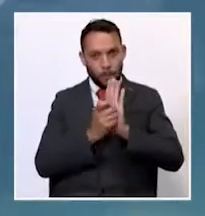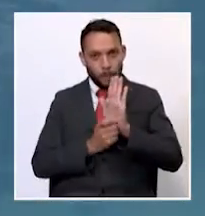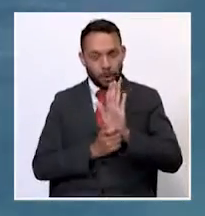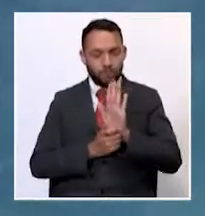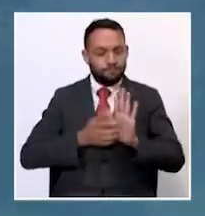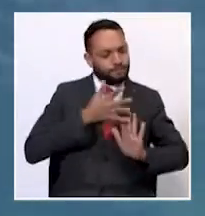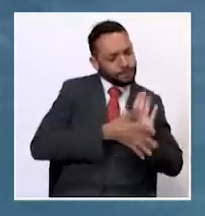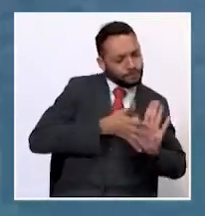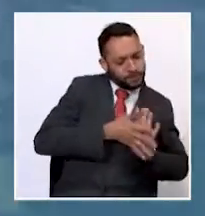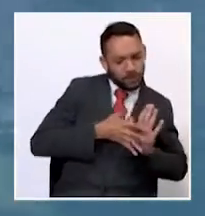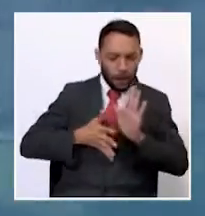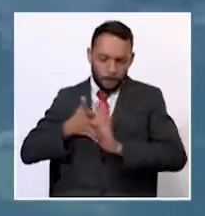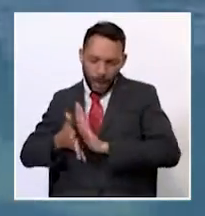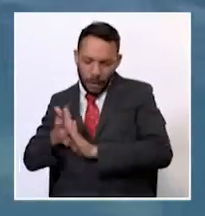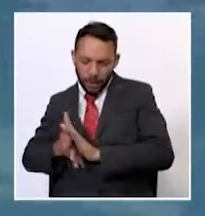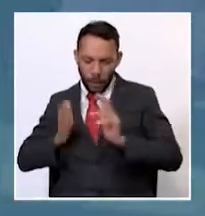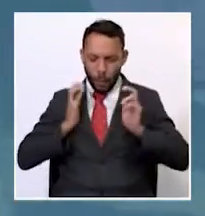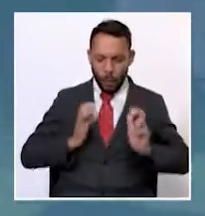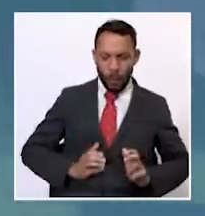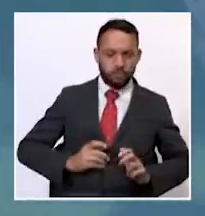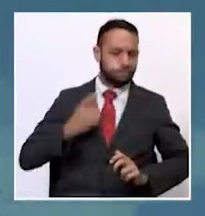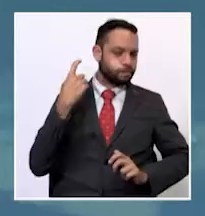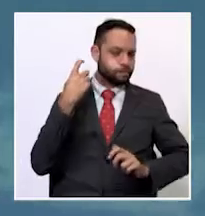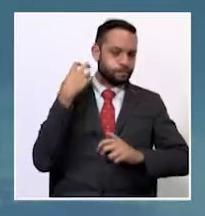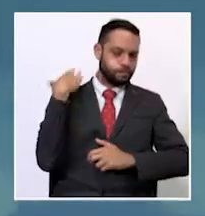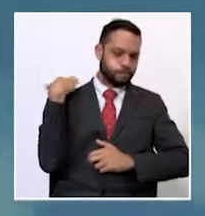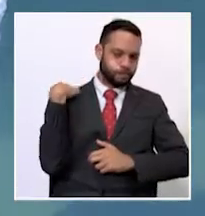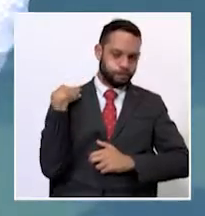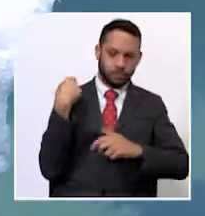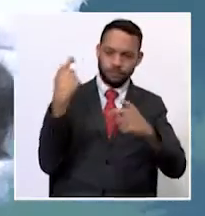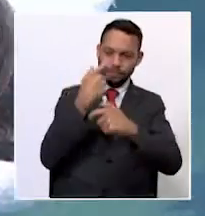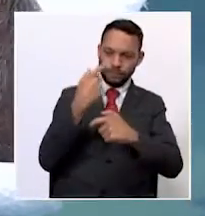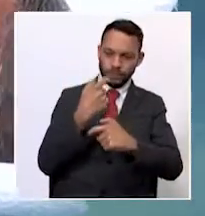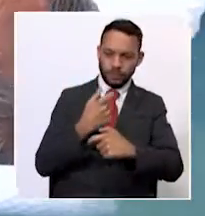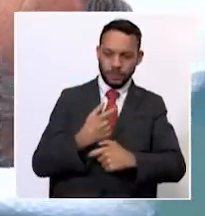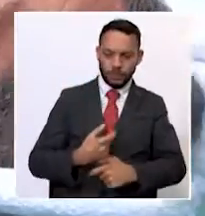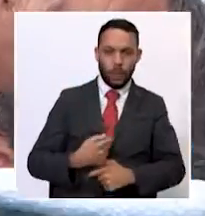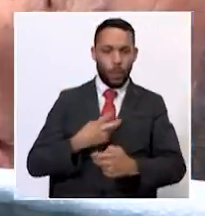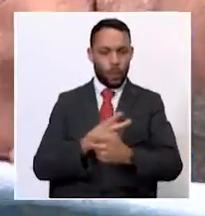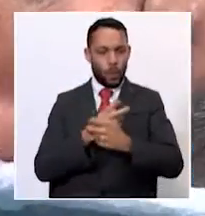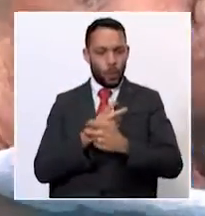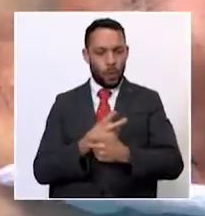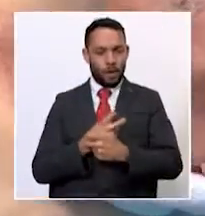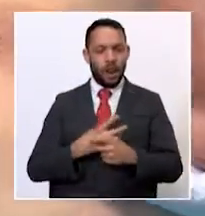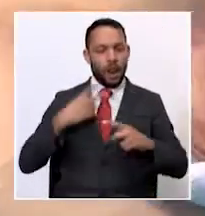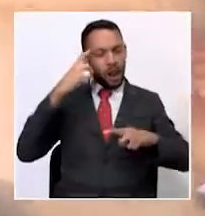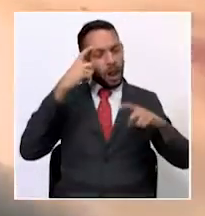largo del cuerpo. Y el vaivén del movimiento hace que la mente se vaya